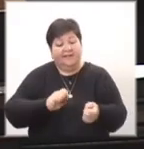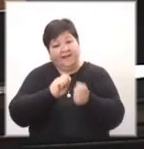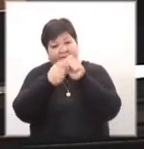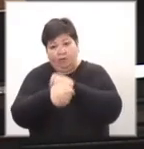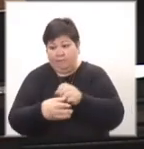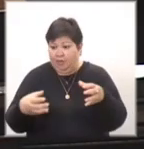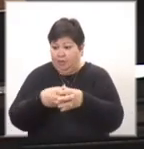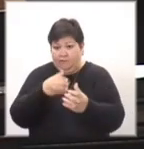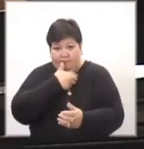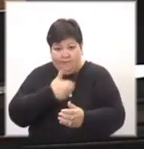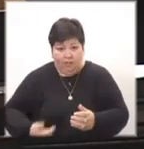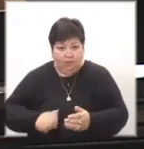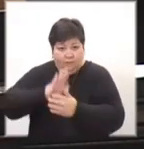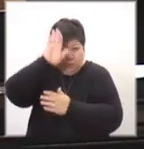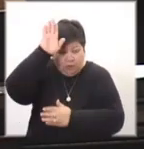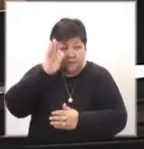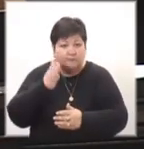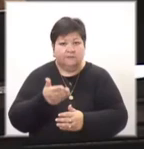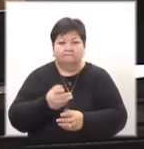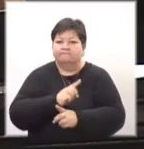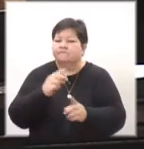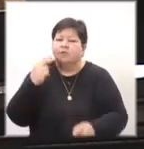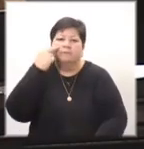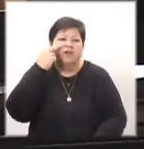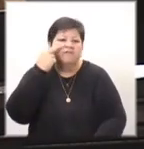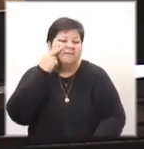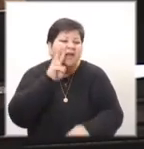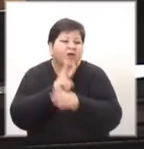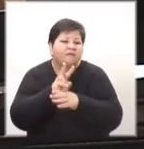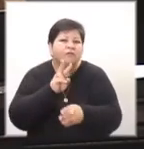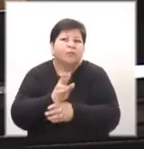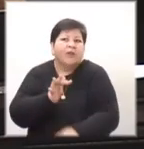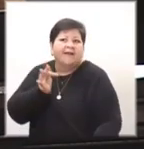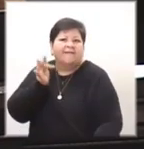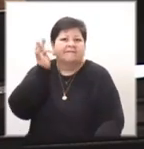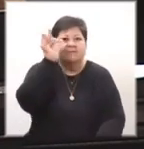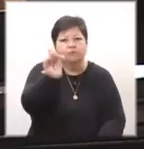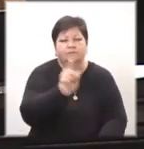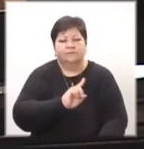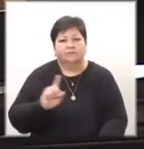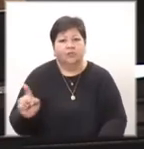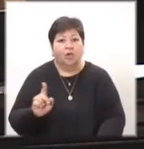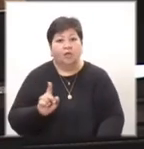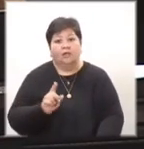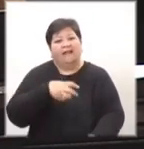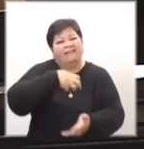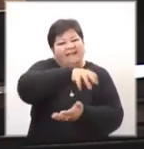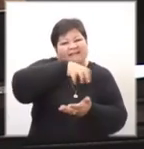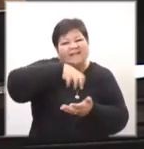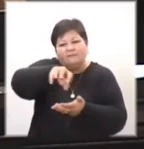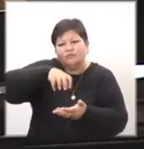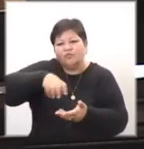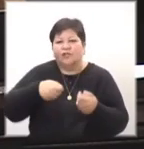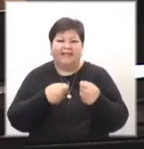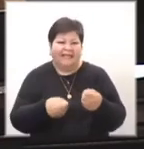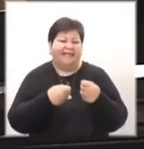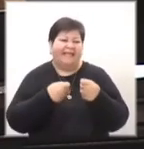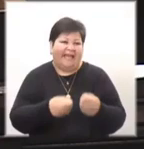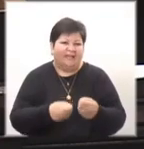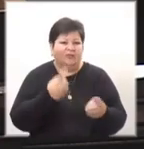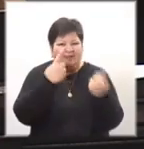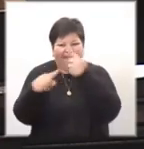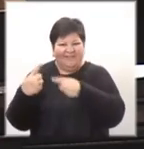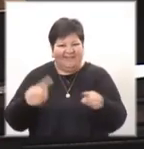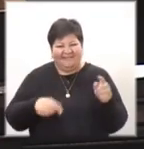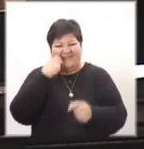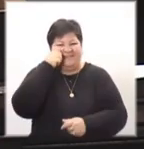de gobierno no ataca los problemas de cobertura a futuro, no establece una redistribución del gasto social intergeneracional,